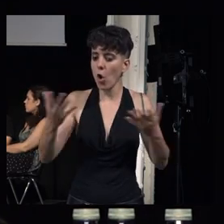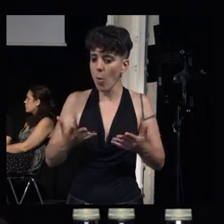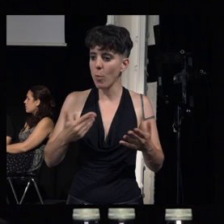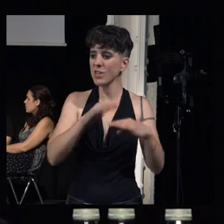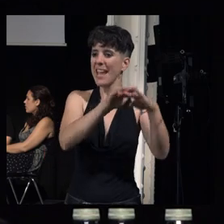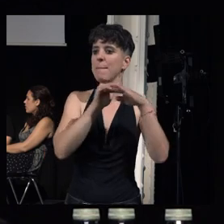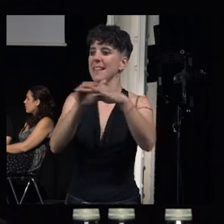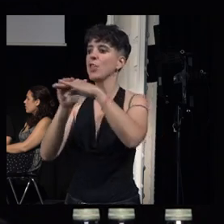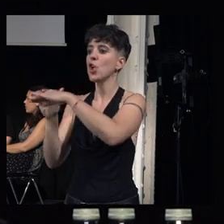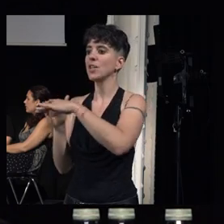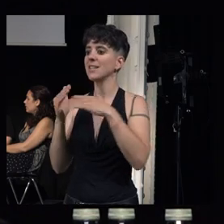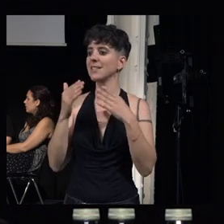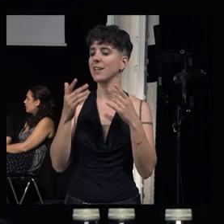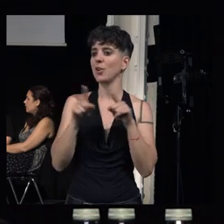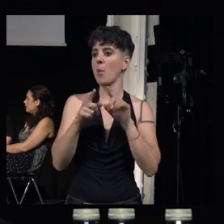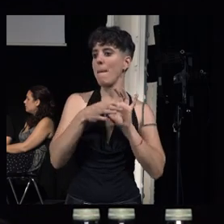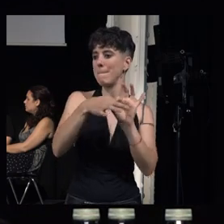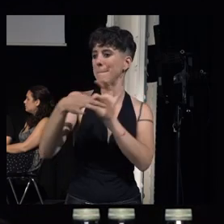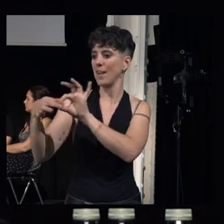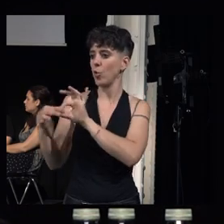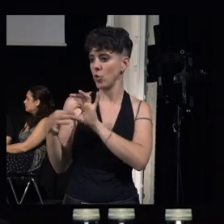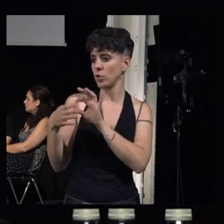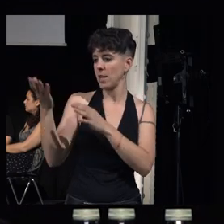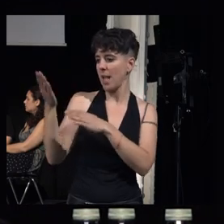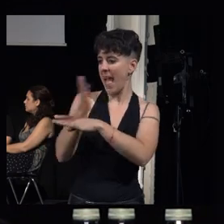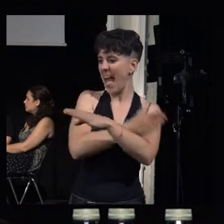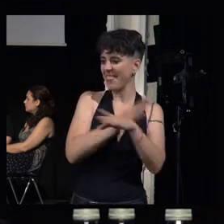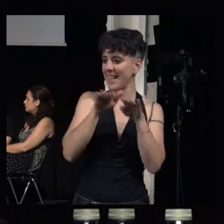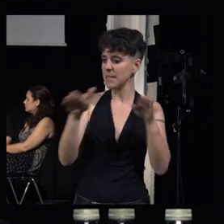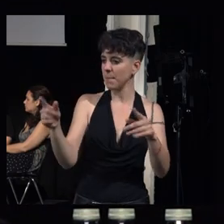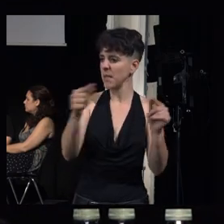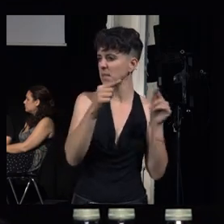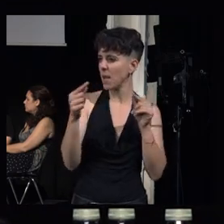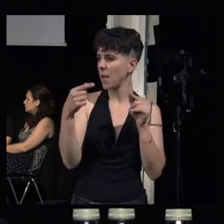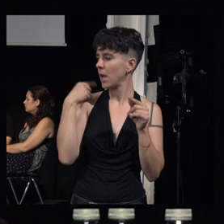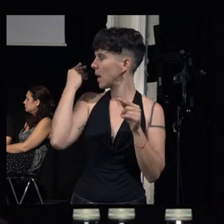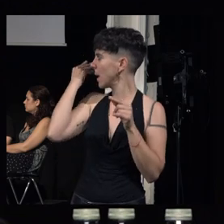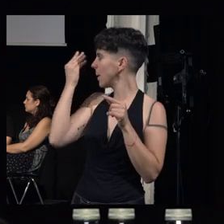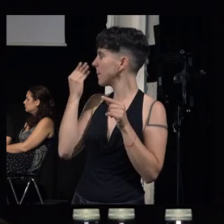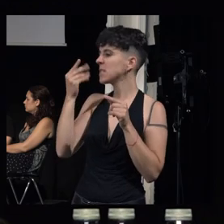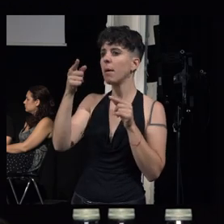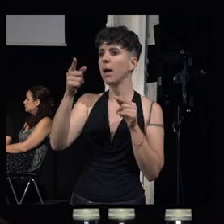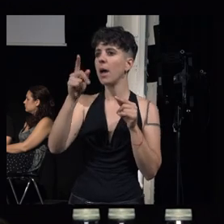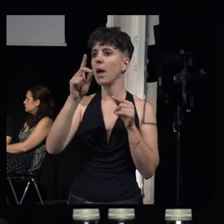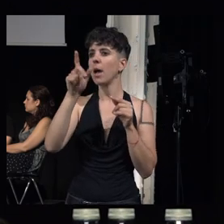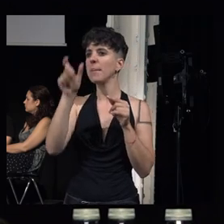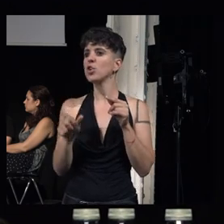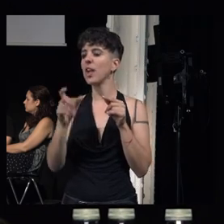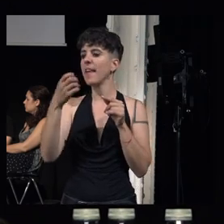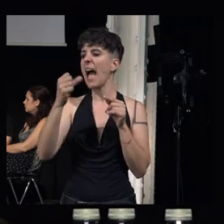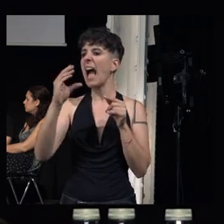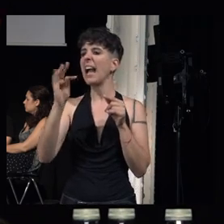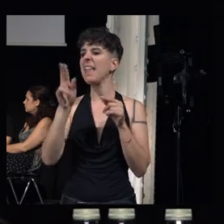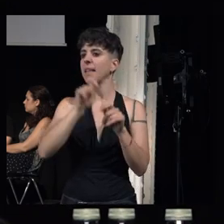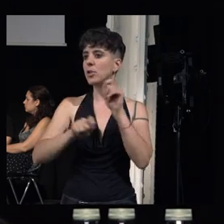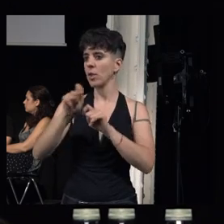los vínculos. Y ha salido esto aquí en la mesa, creo que ha sido la persona de Cati quien lo ha planteado, ¿no? Es